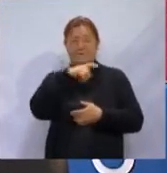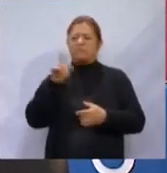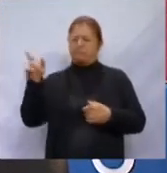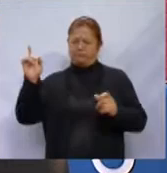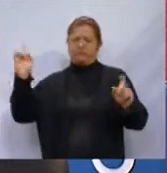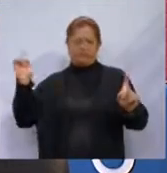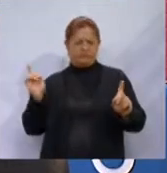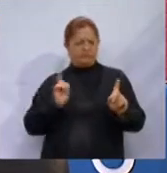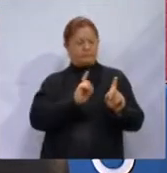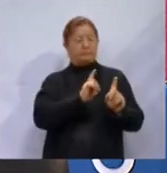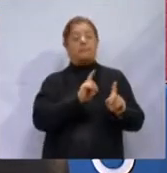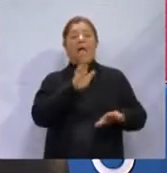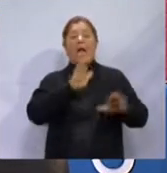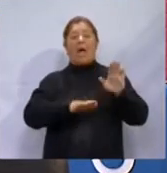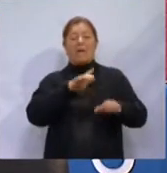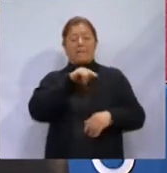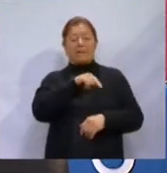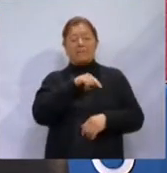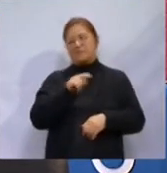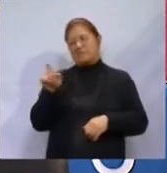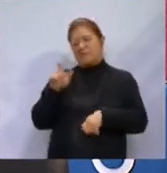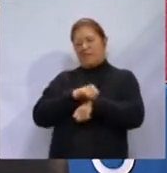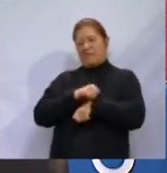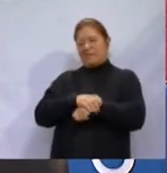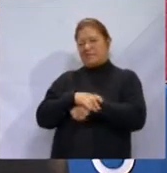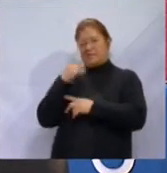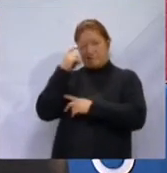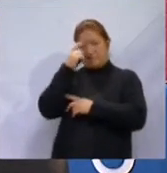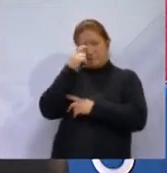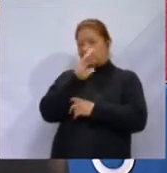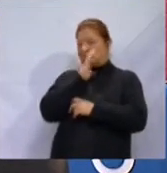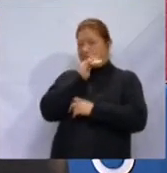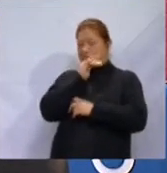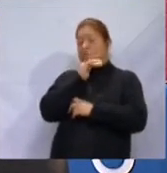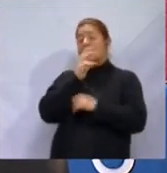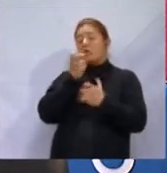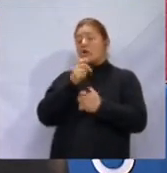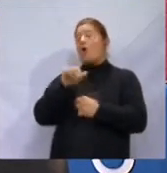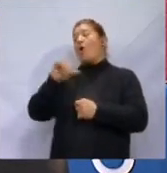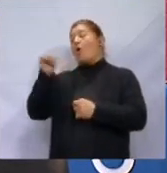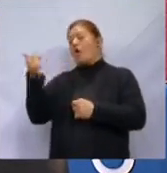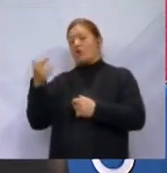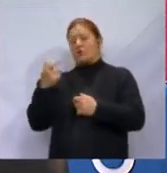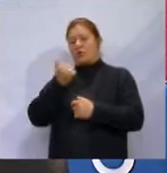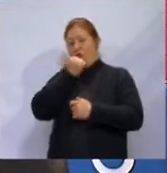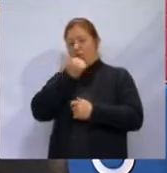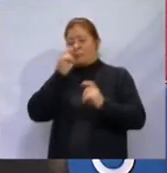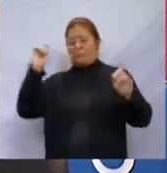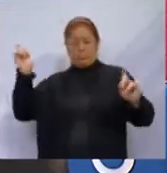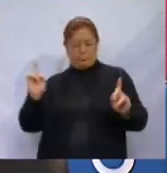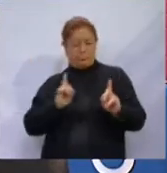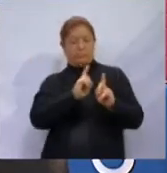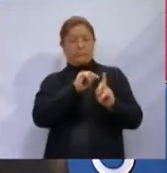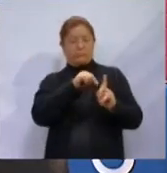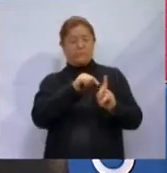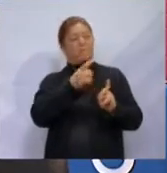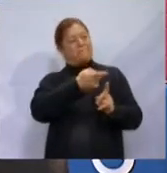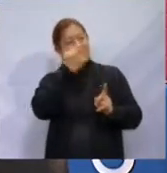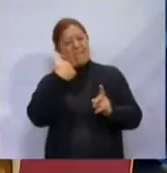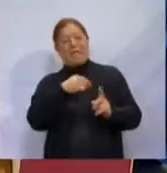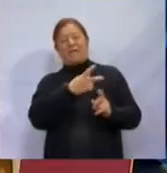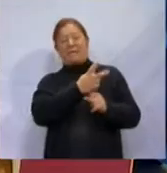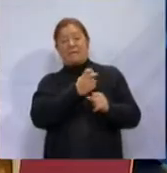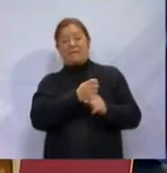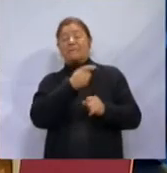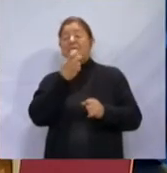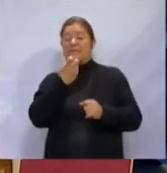Hay veces les cuesta a los niños hacer amigos y entonces cuando los incluyen en sus actividades, esto les ayuda mucho